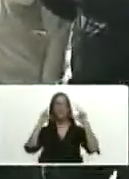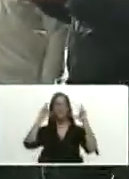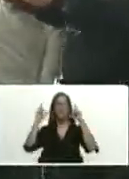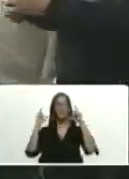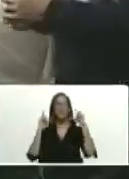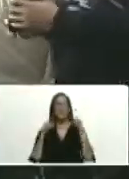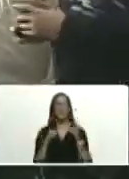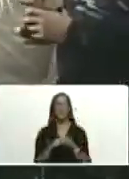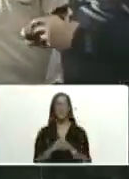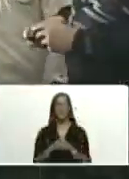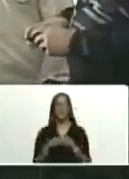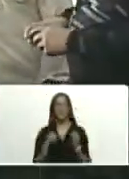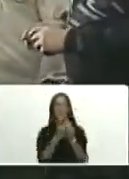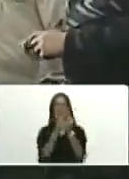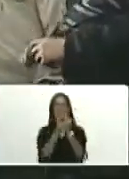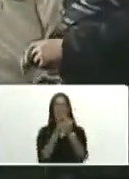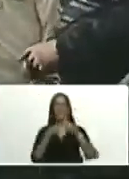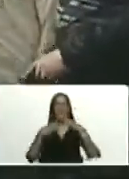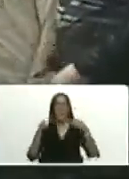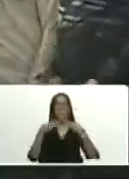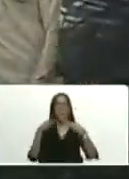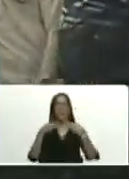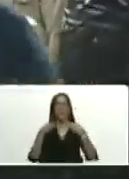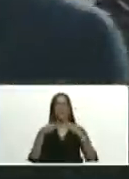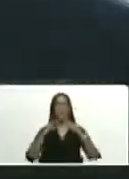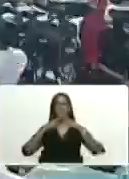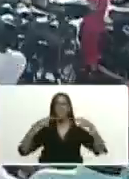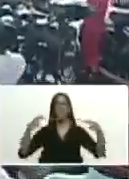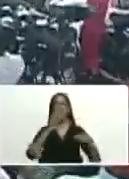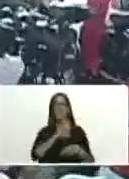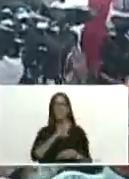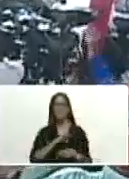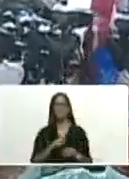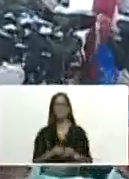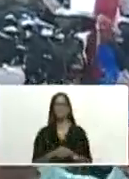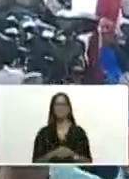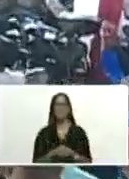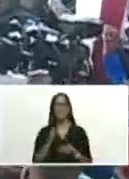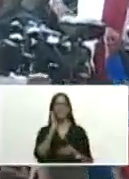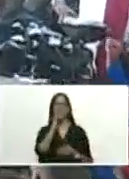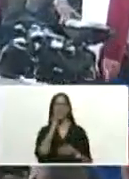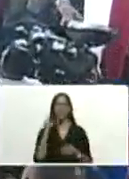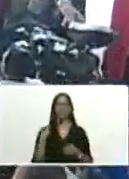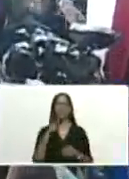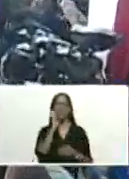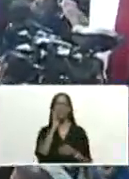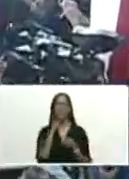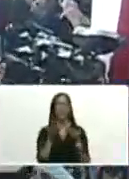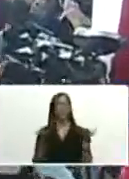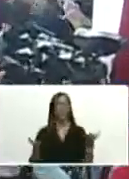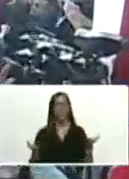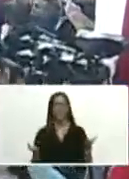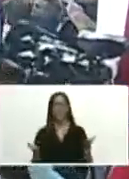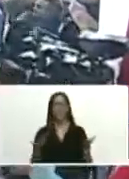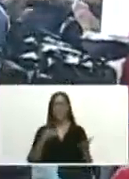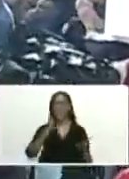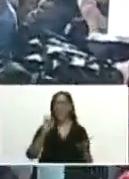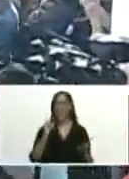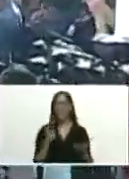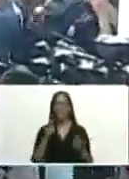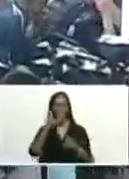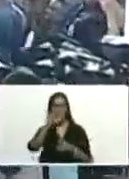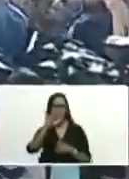una foto aquí con ellas atrás para publicarlo ahora en mis redes en mi Facebook quién de ustedes tiene Facebook quién